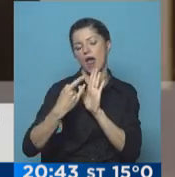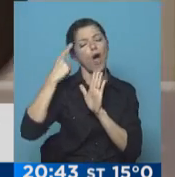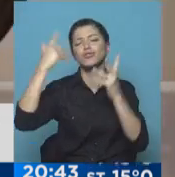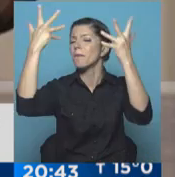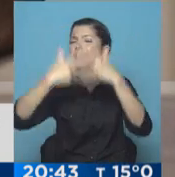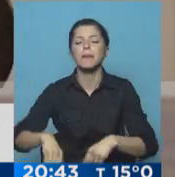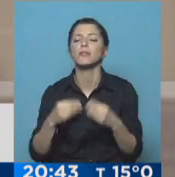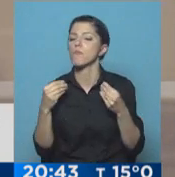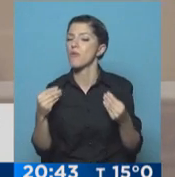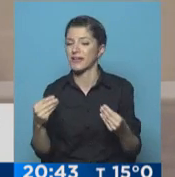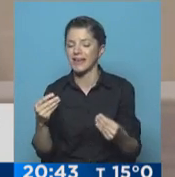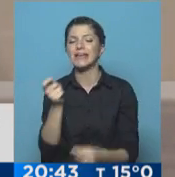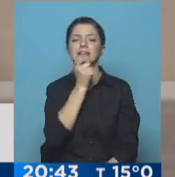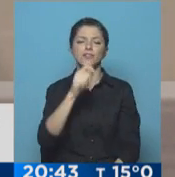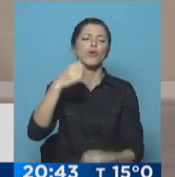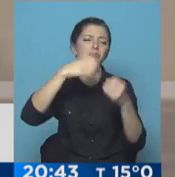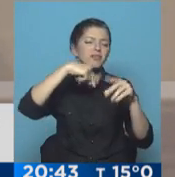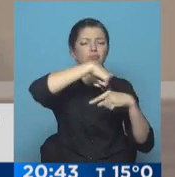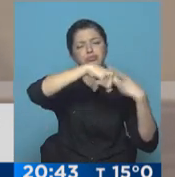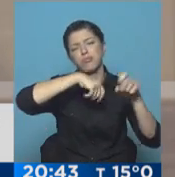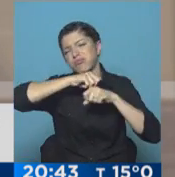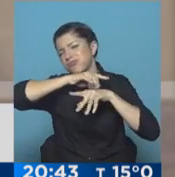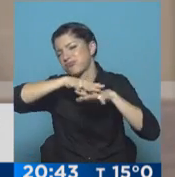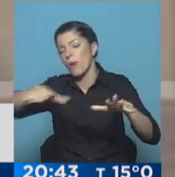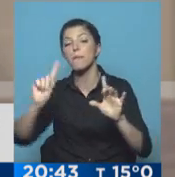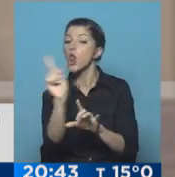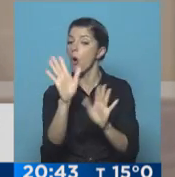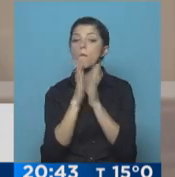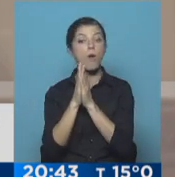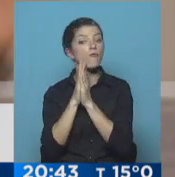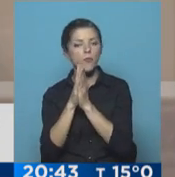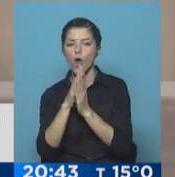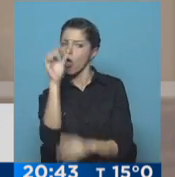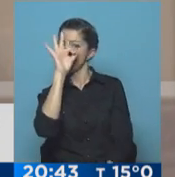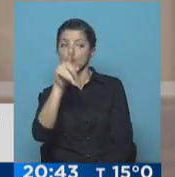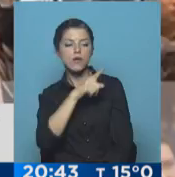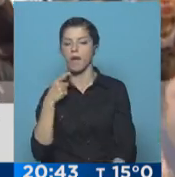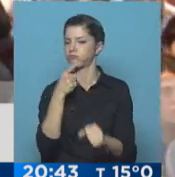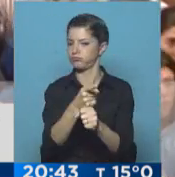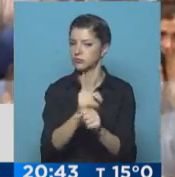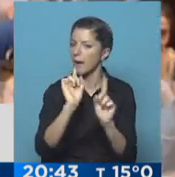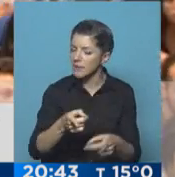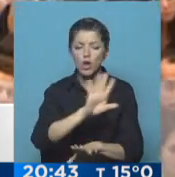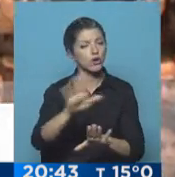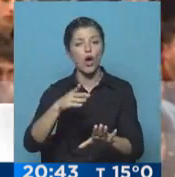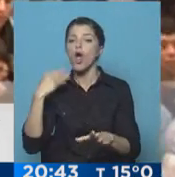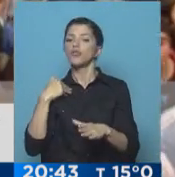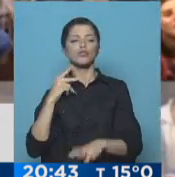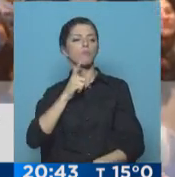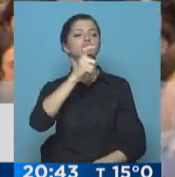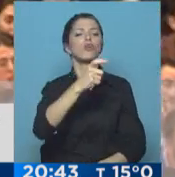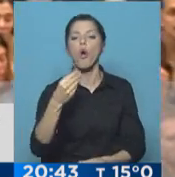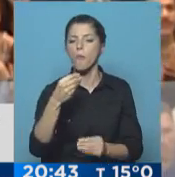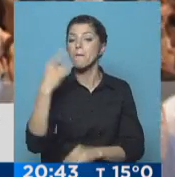inmediatamente, porque si no comienza a rodar. Pero no, por favor, no respondamos con agravios, simplemente con la verdad y con mayor